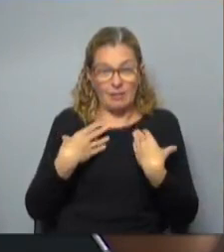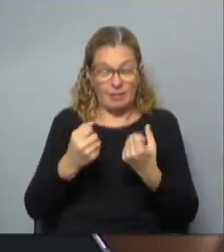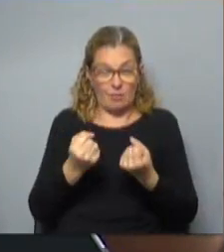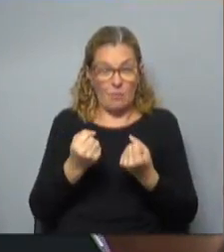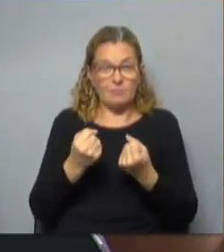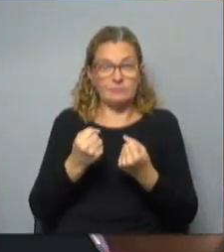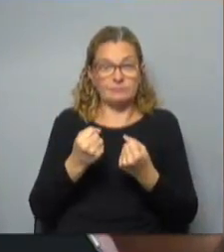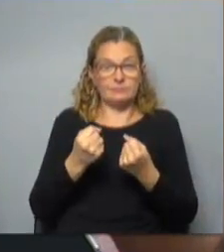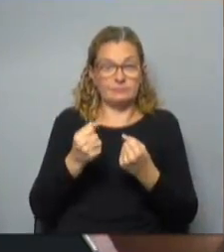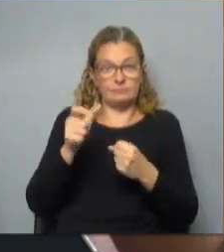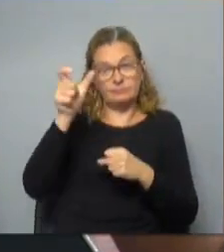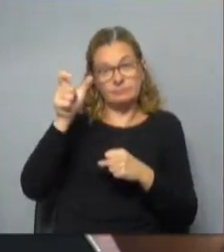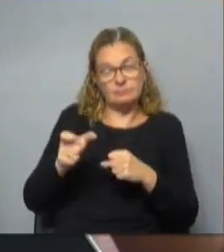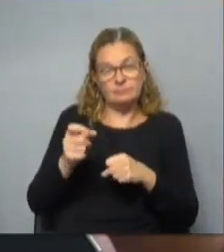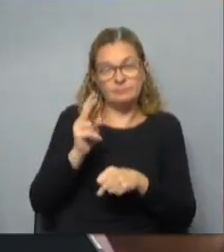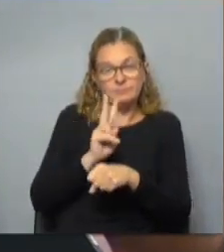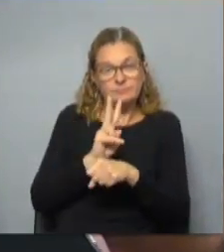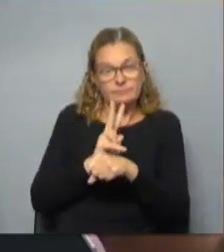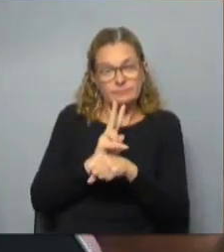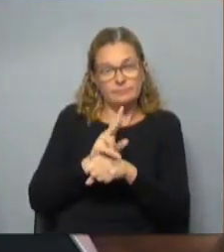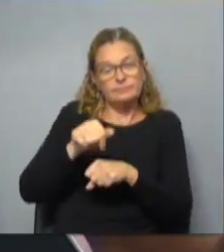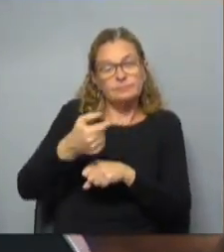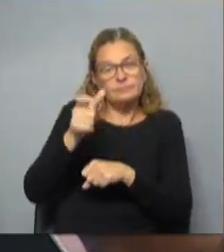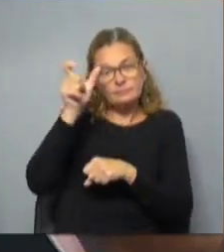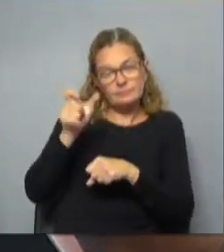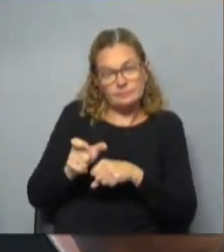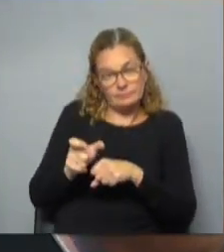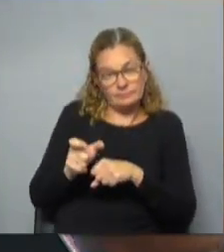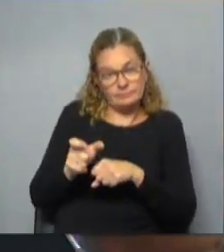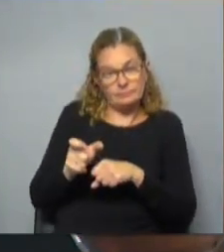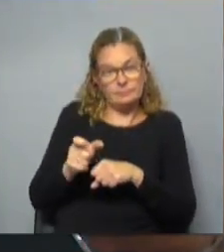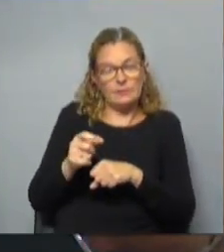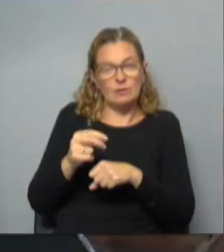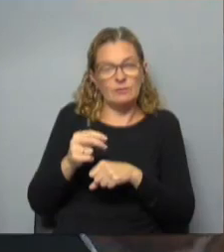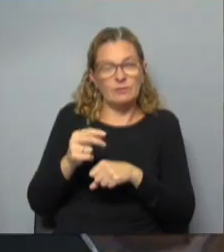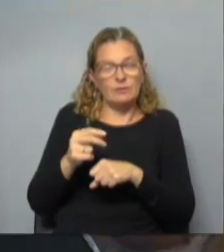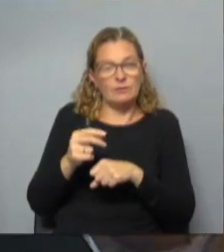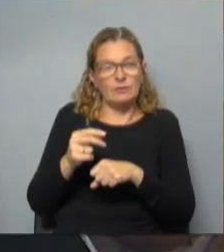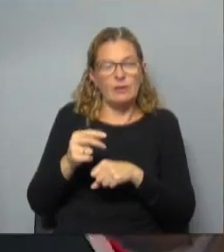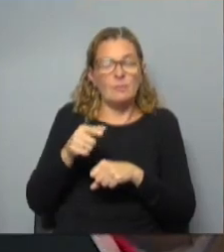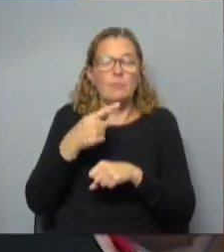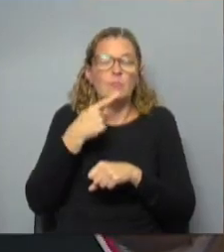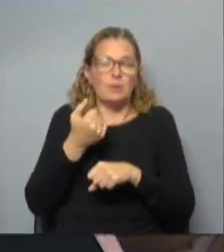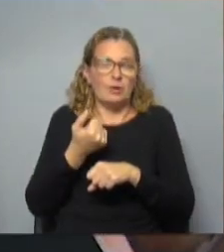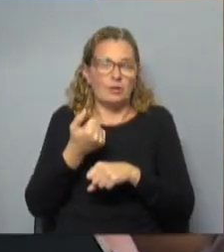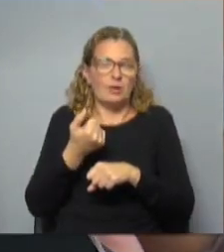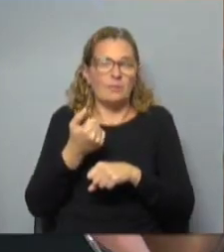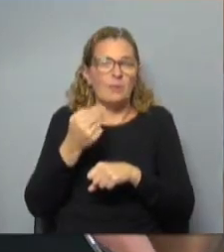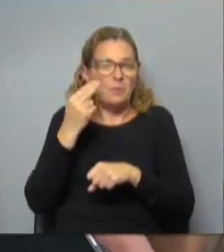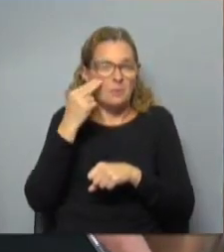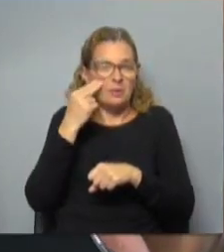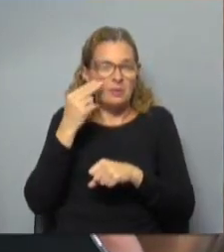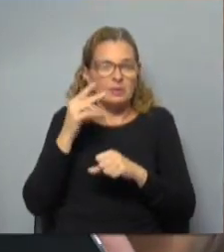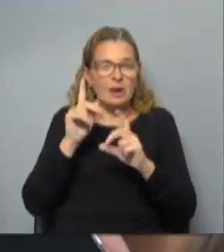en personas que cuidan a personas con vulnerabilidad es como en los lp y en aquellos lugares